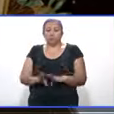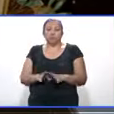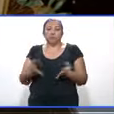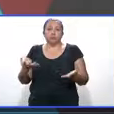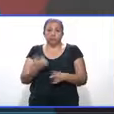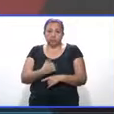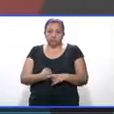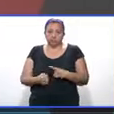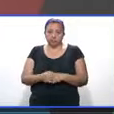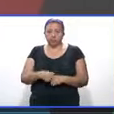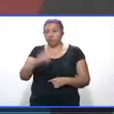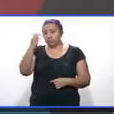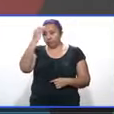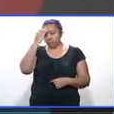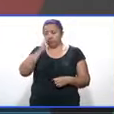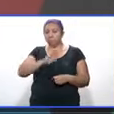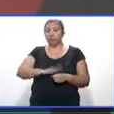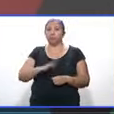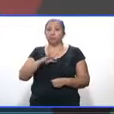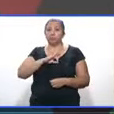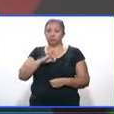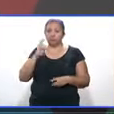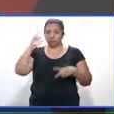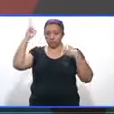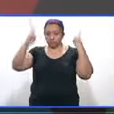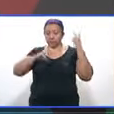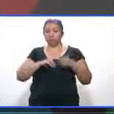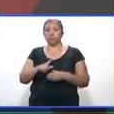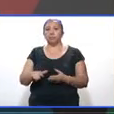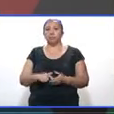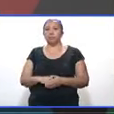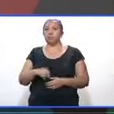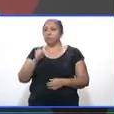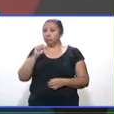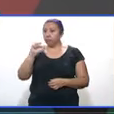la situación. Para conocer más los textos pueden visitar el sitio web